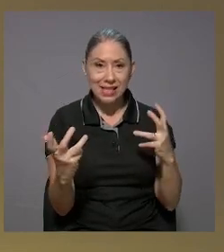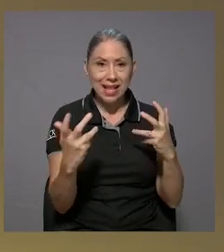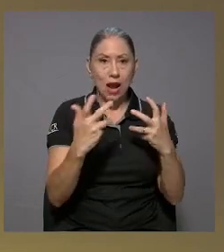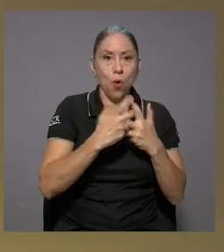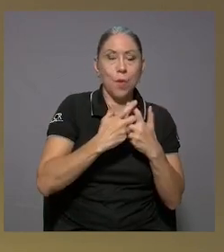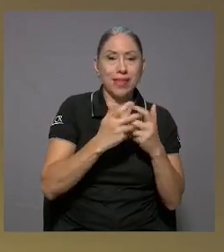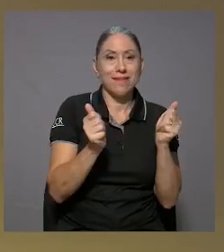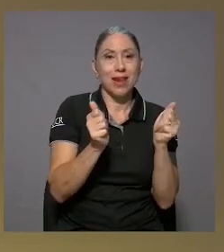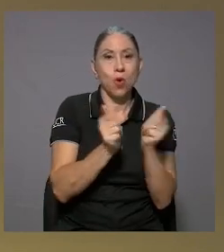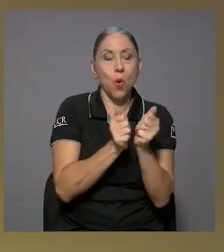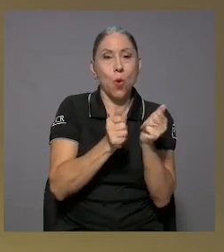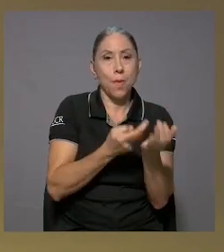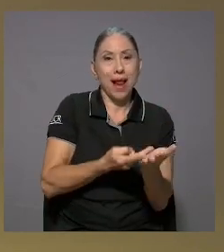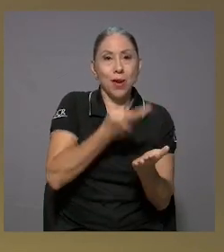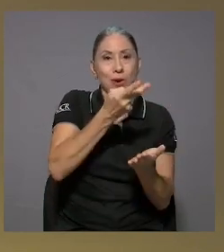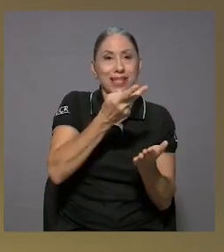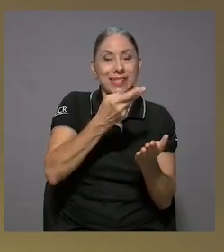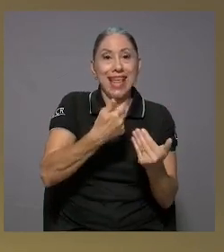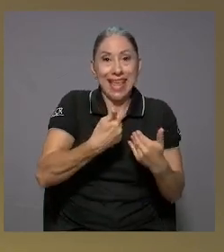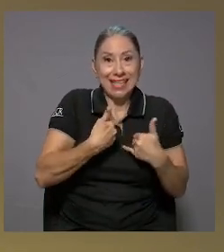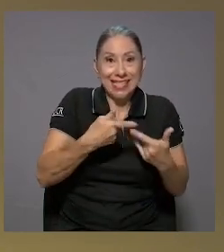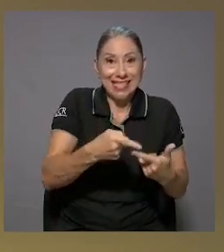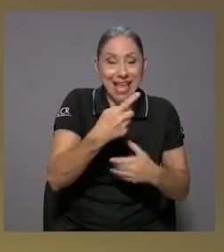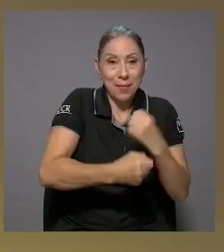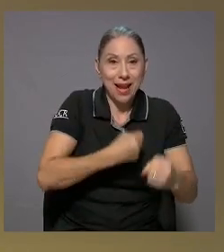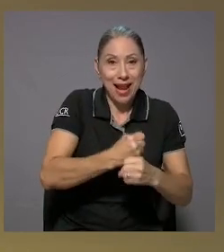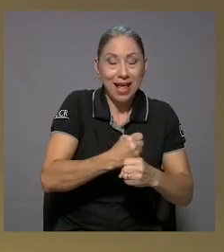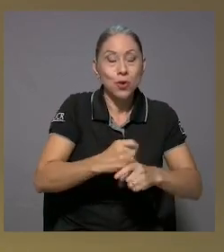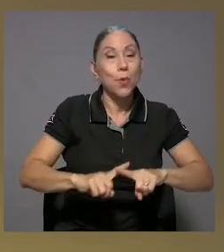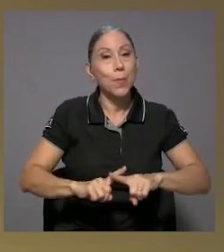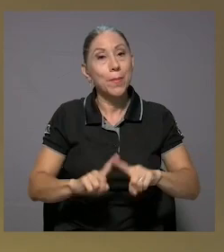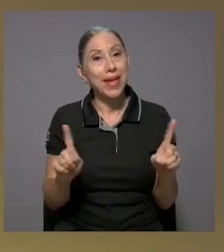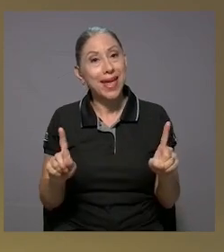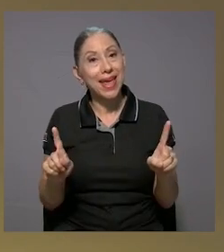los valores que existían para el año, pero no existían